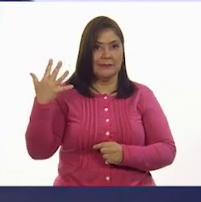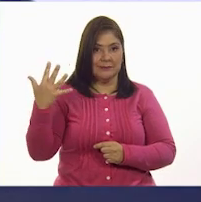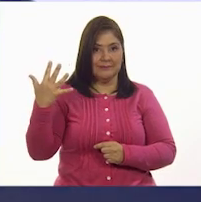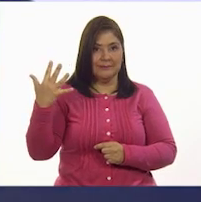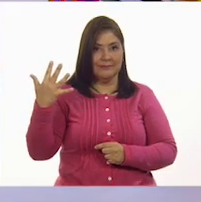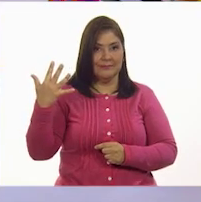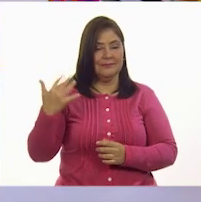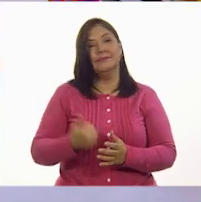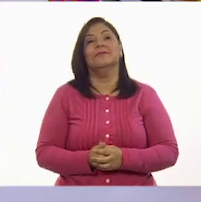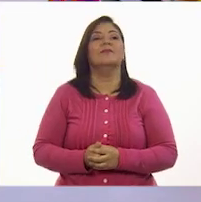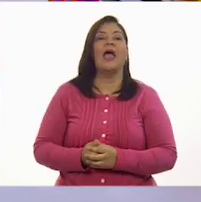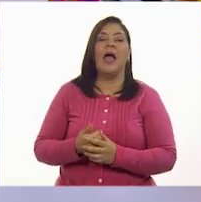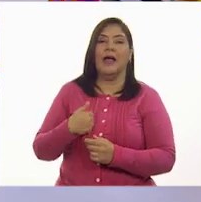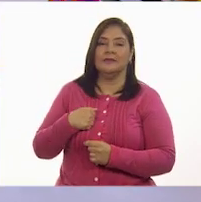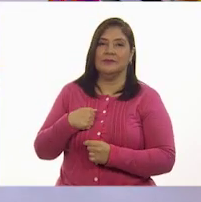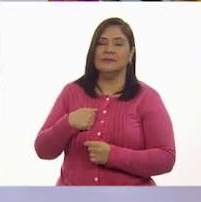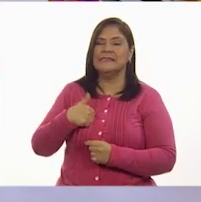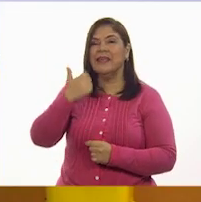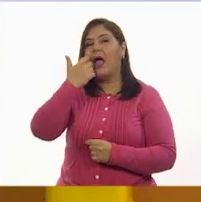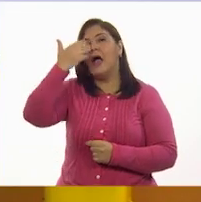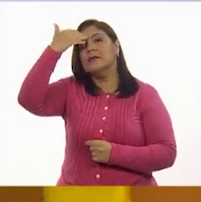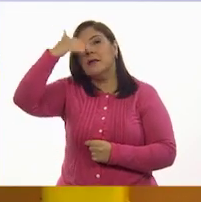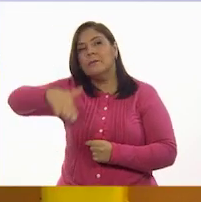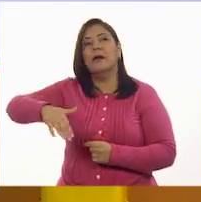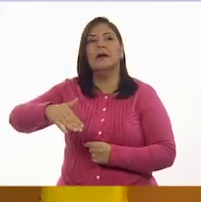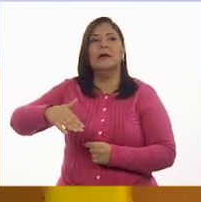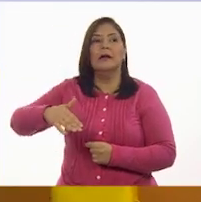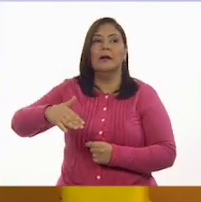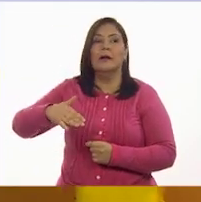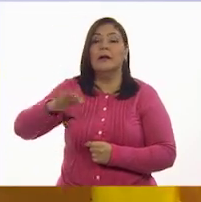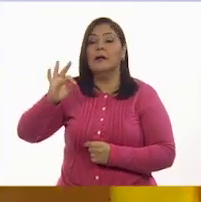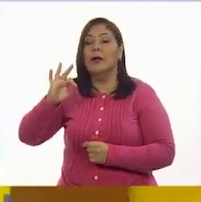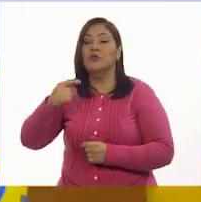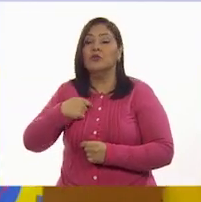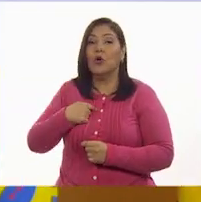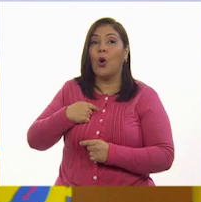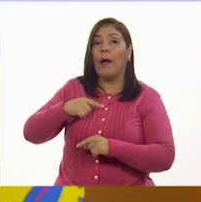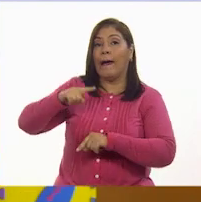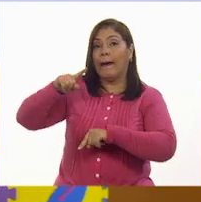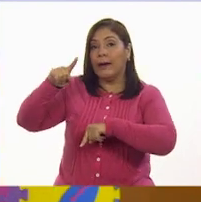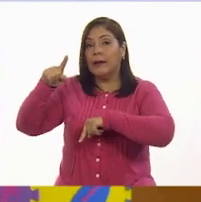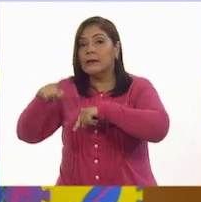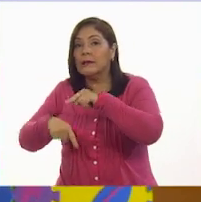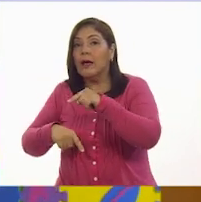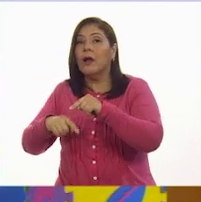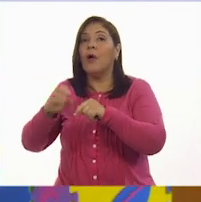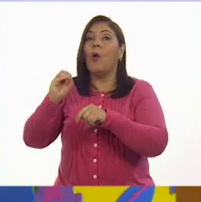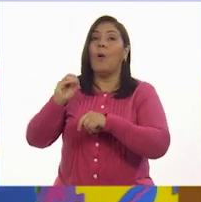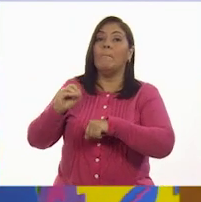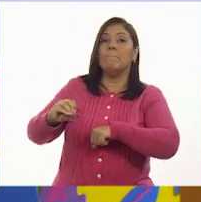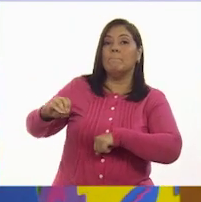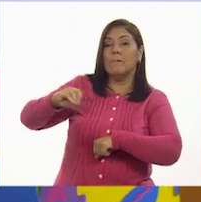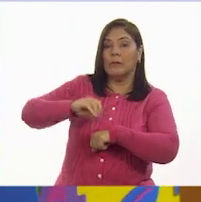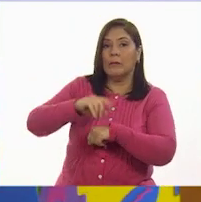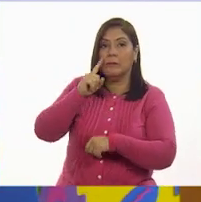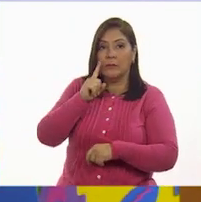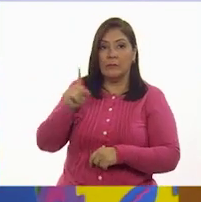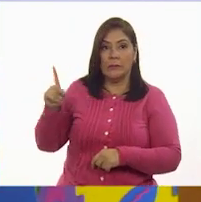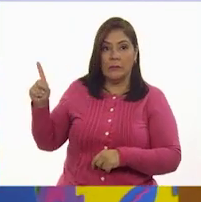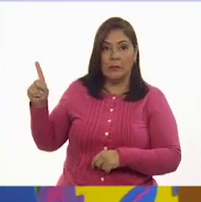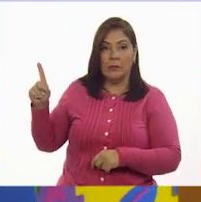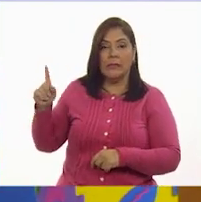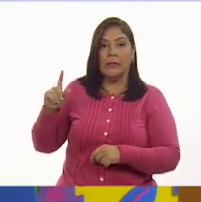1, 2, 3, 4, 5. Ahora me toca saber si voy a quitar o voy a poner. Voy a agarrar una